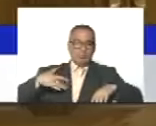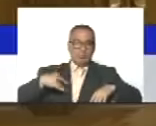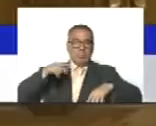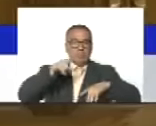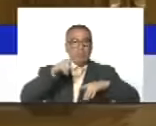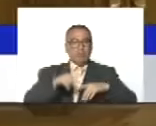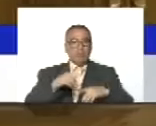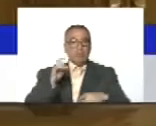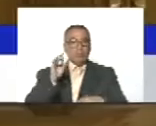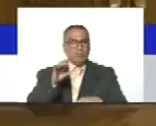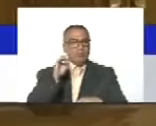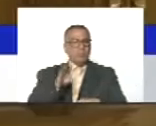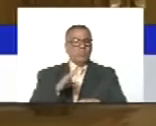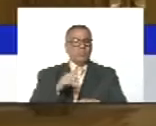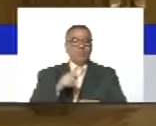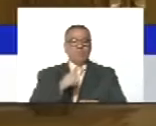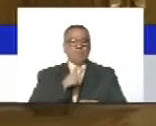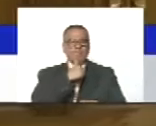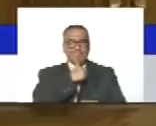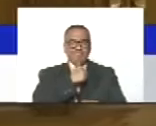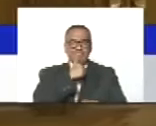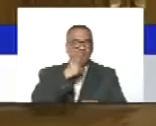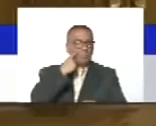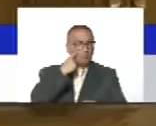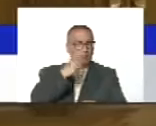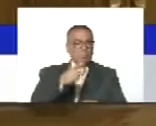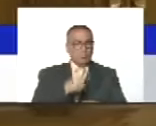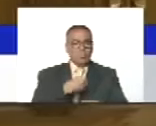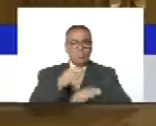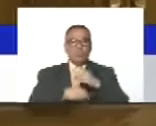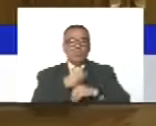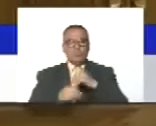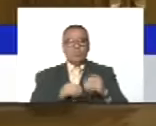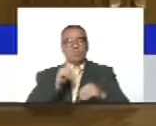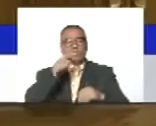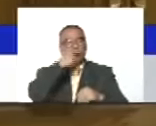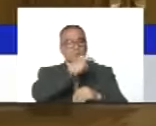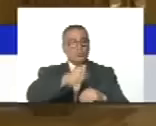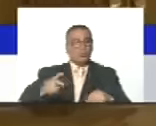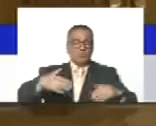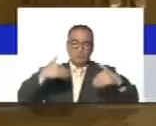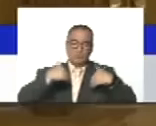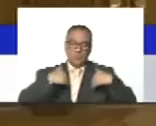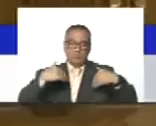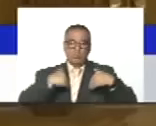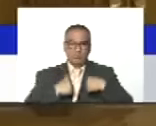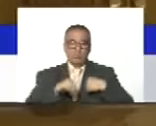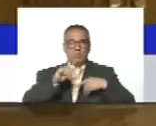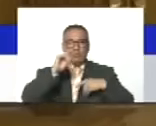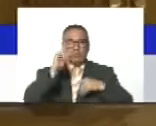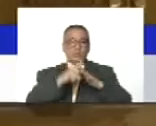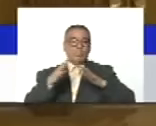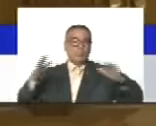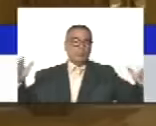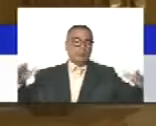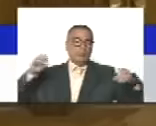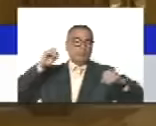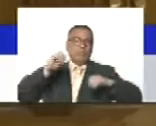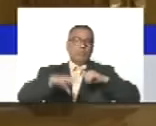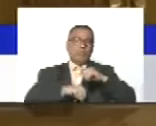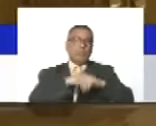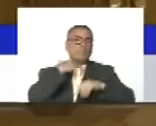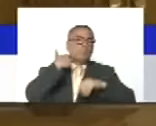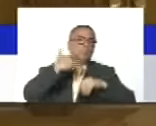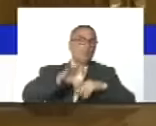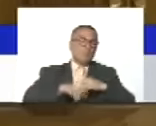sea dolor e indignación. Es irónico ver como uno de los pueblos que sufrió uno de los más grandes genocidios de la historia